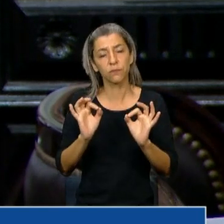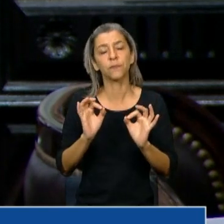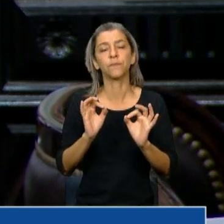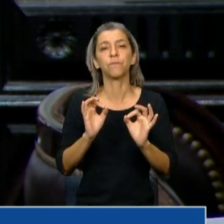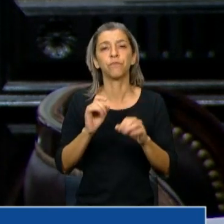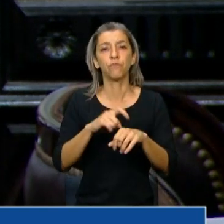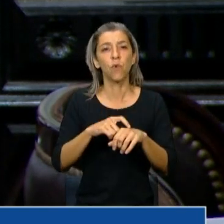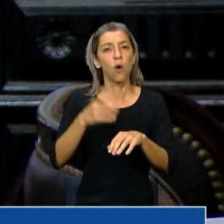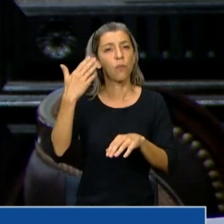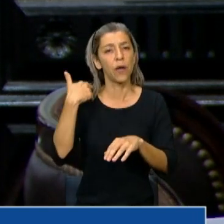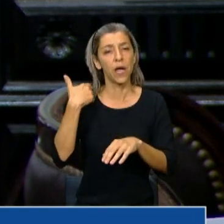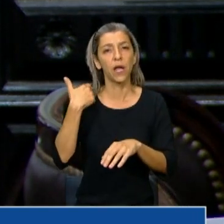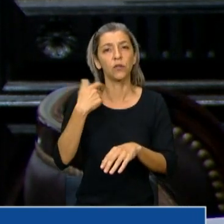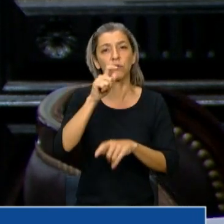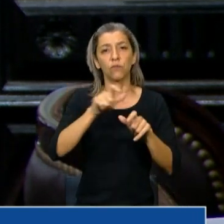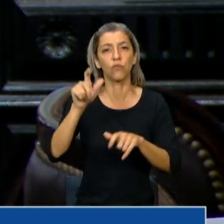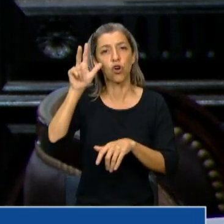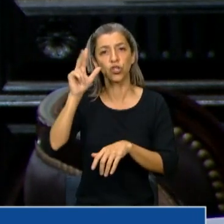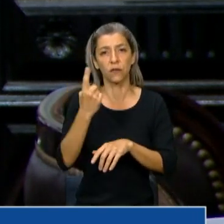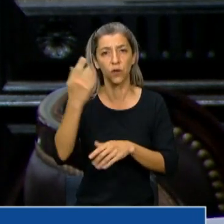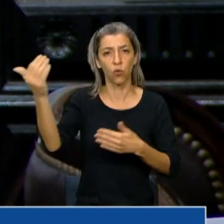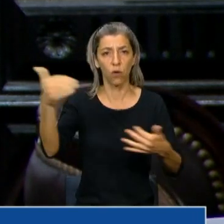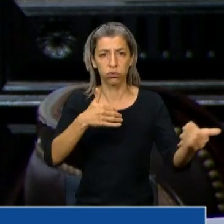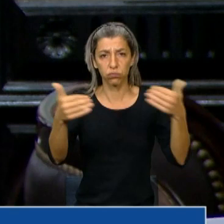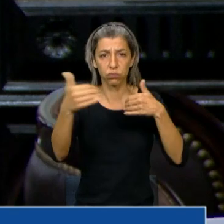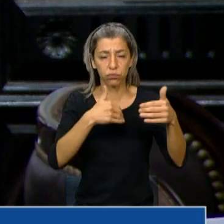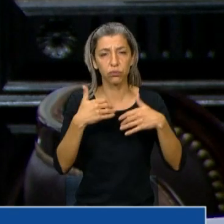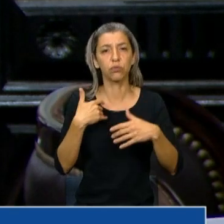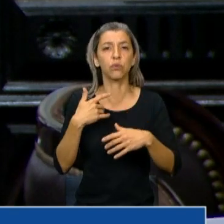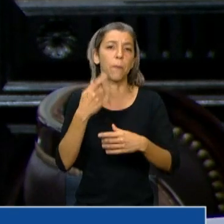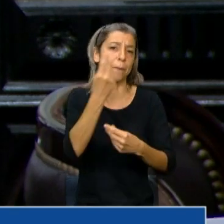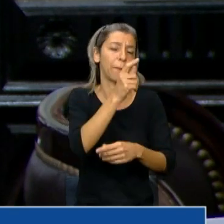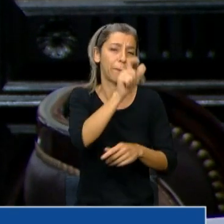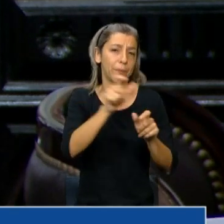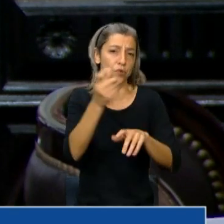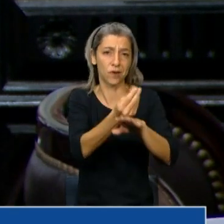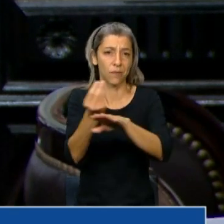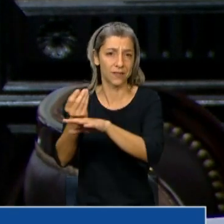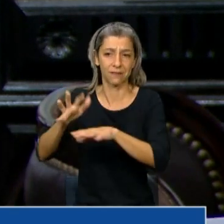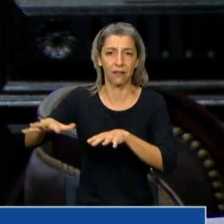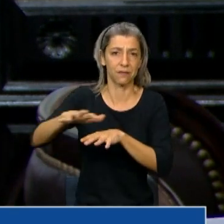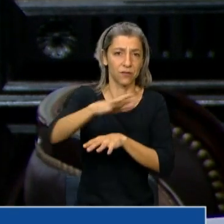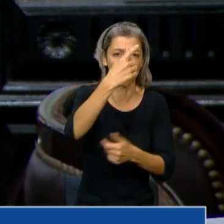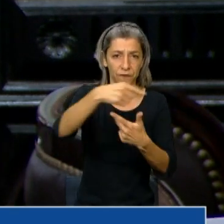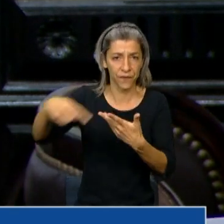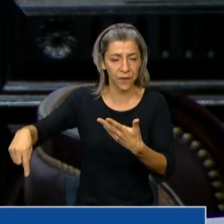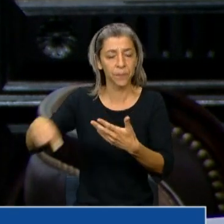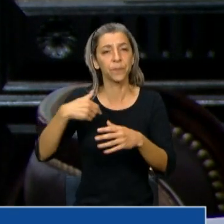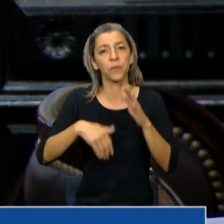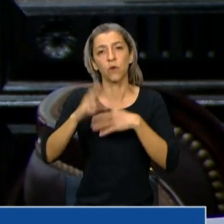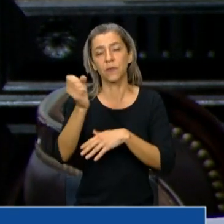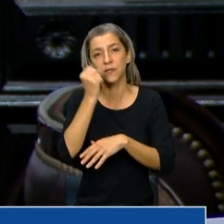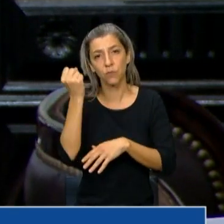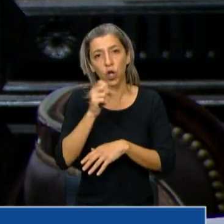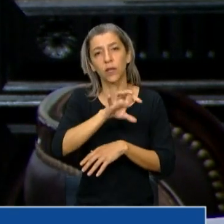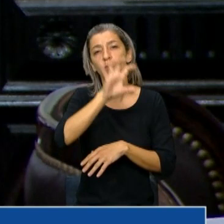expusieron 81 personas, representantes de los distintos sectores y particularmente, lo importante, representantes de las